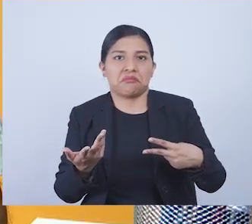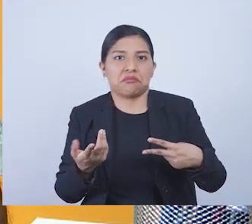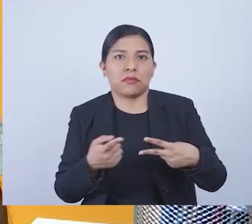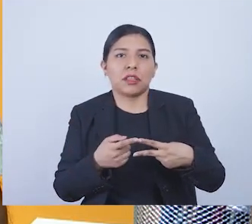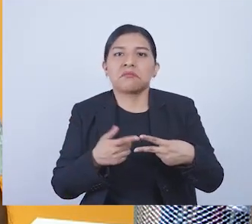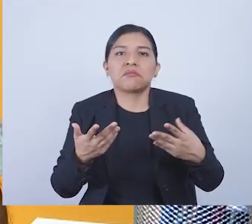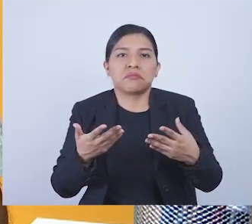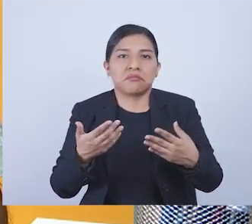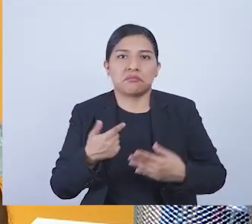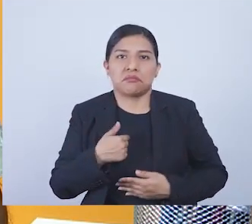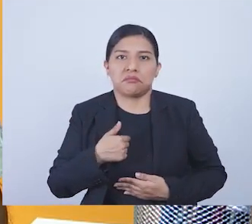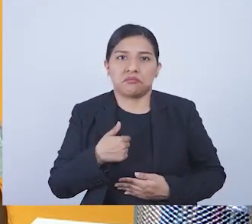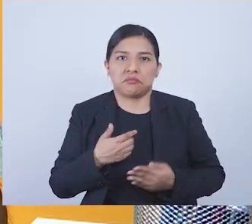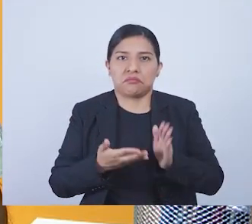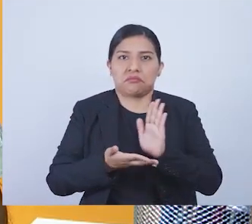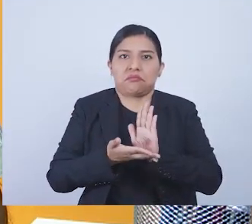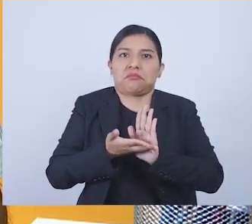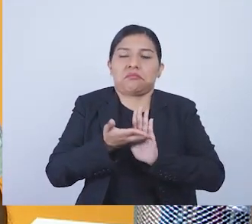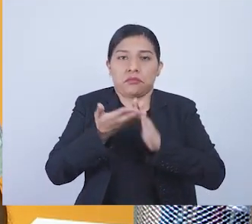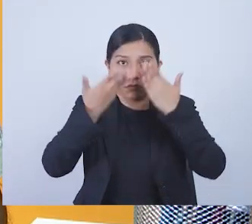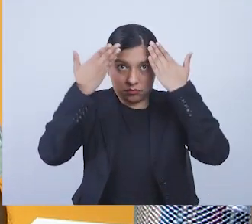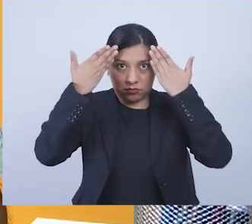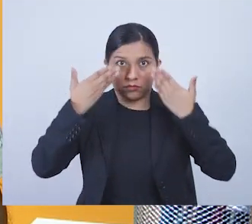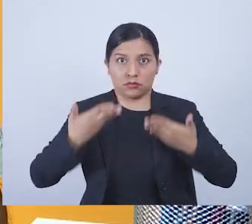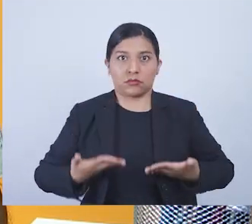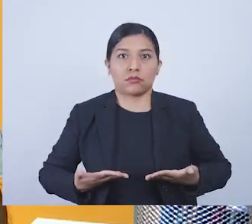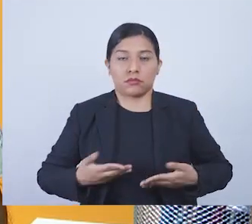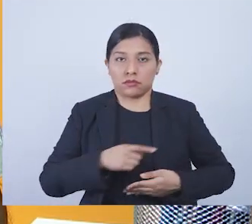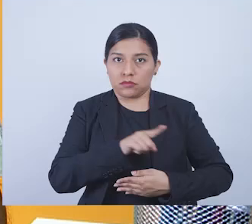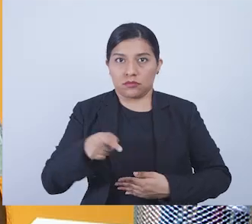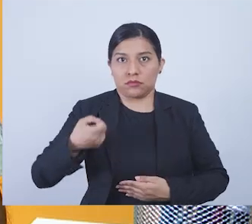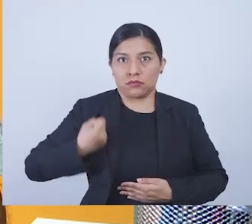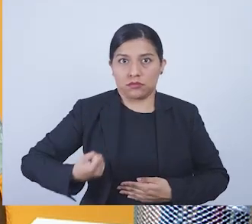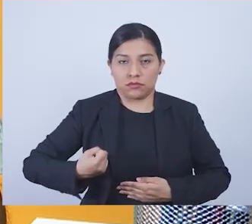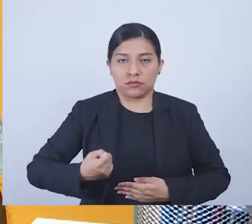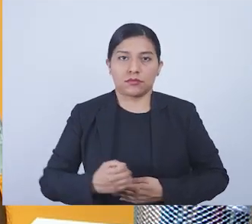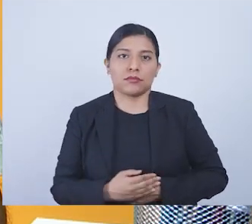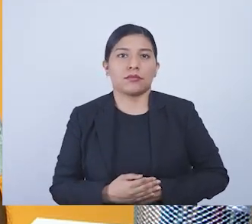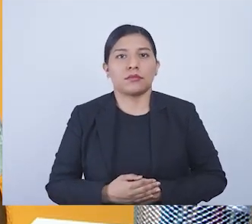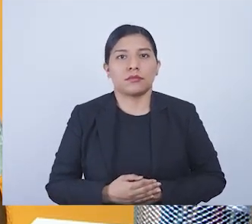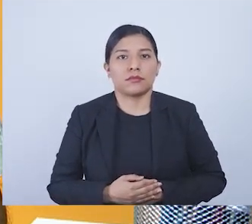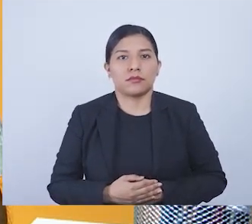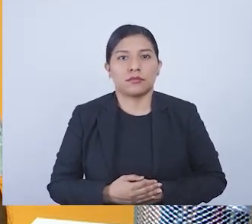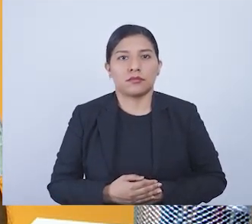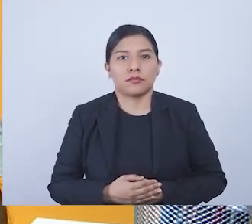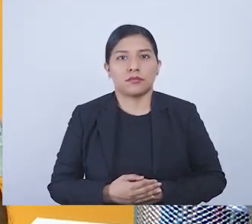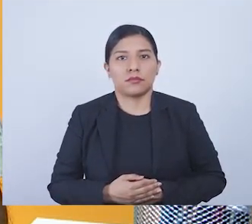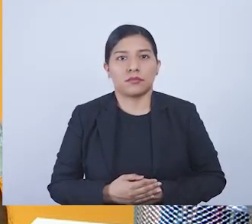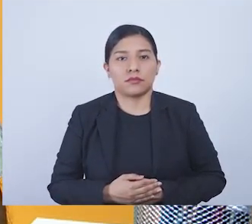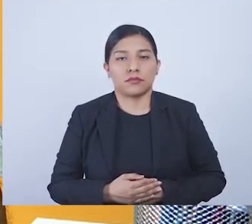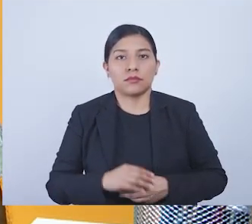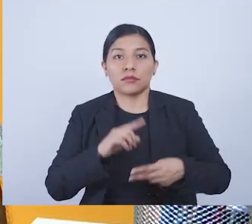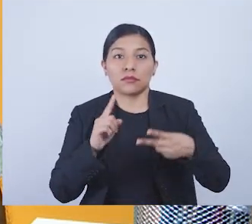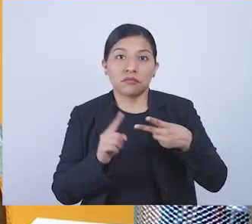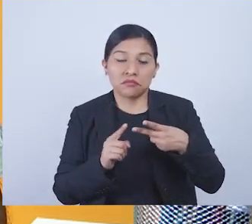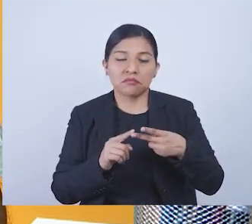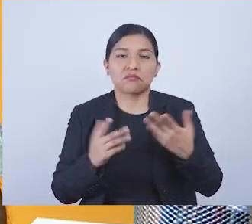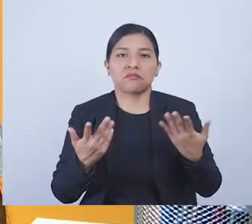del crecimiento y el desarrollo físico de los estudiantes. El aspecto de